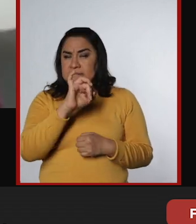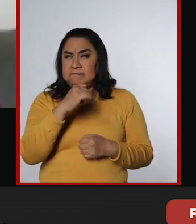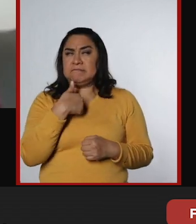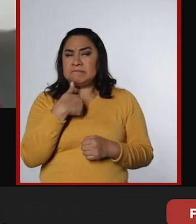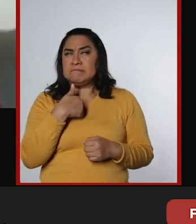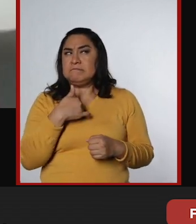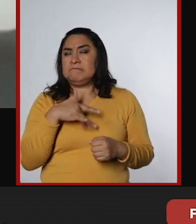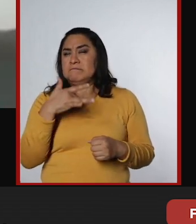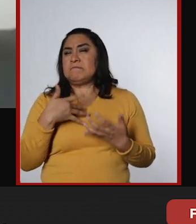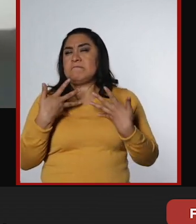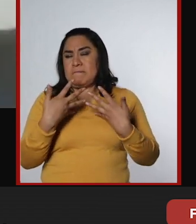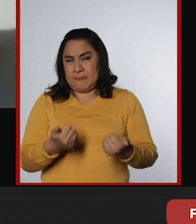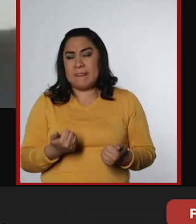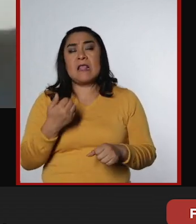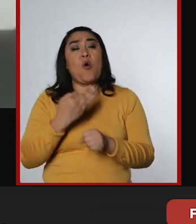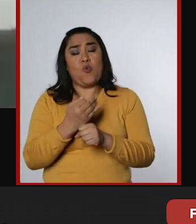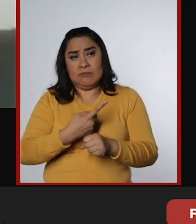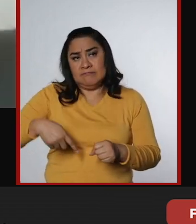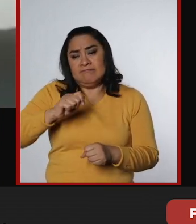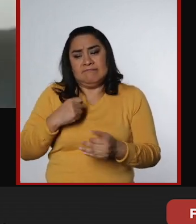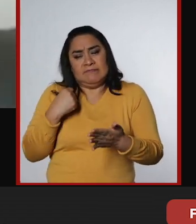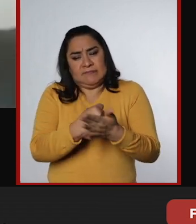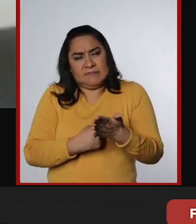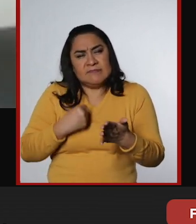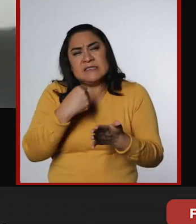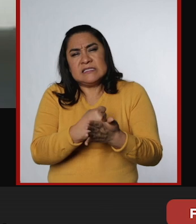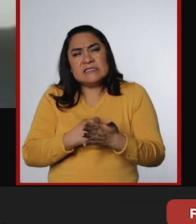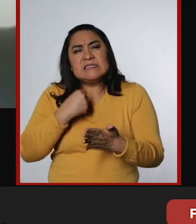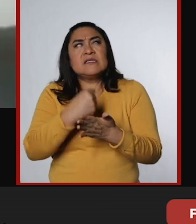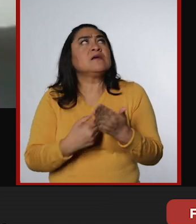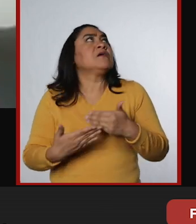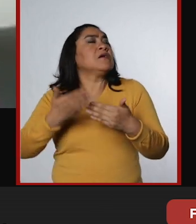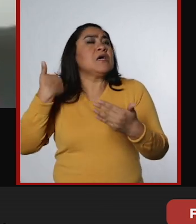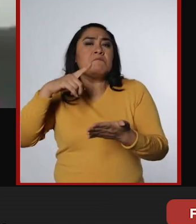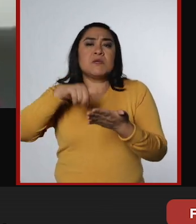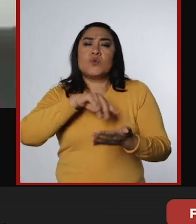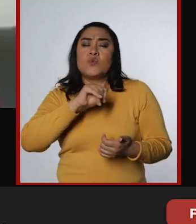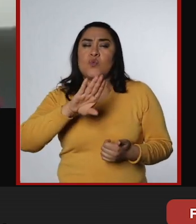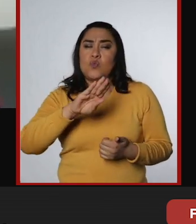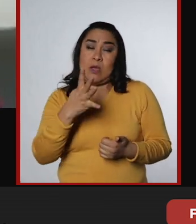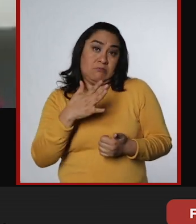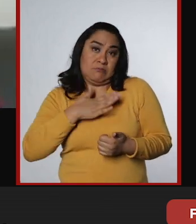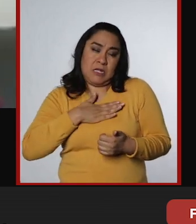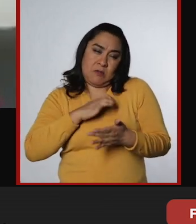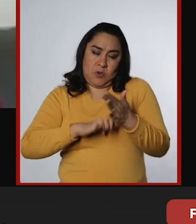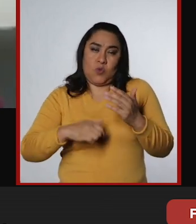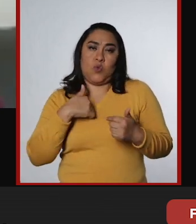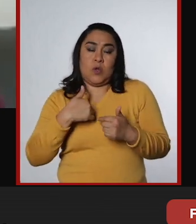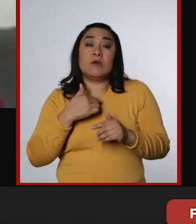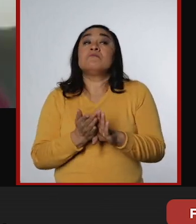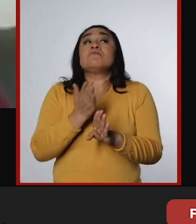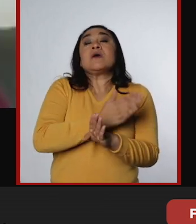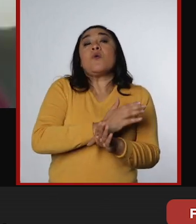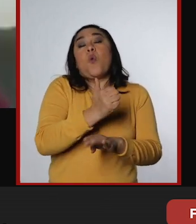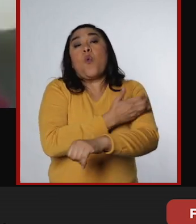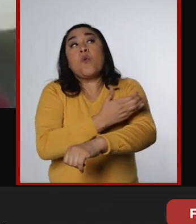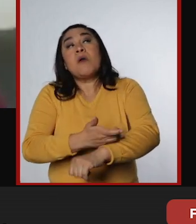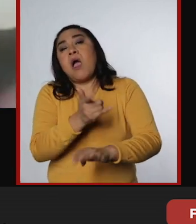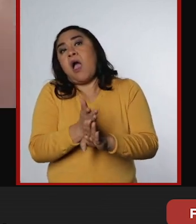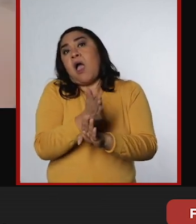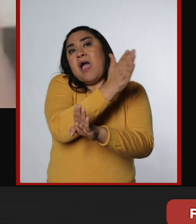claro cuando hemos emprendido una lucha desde pues 1994 en mi caso. Los demás